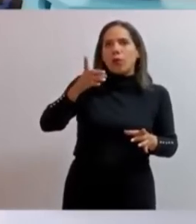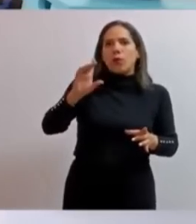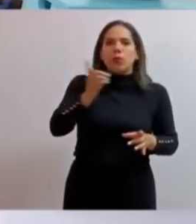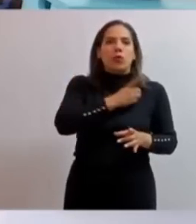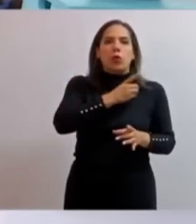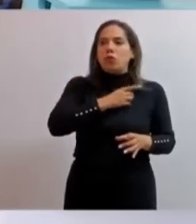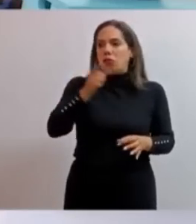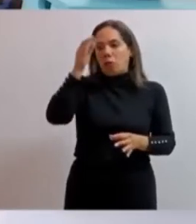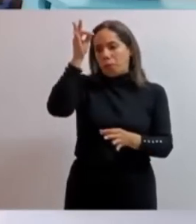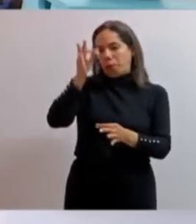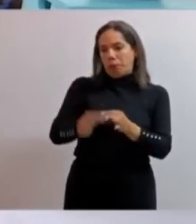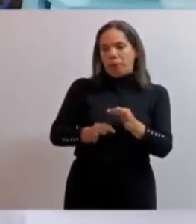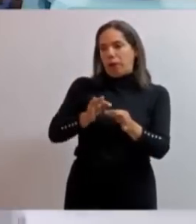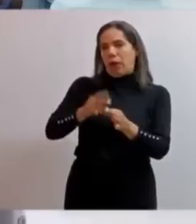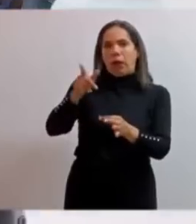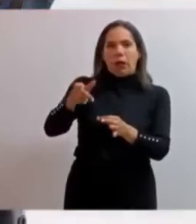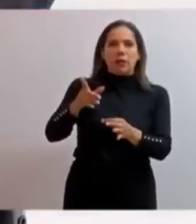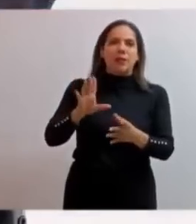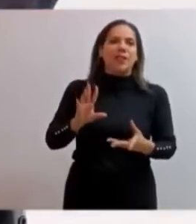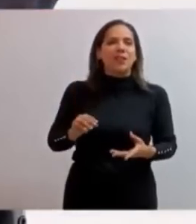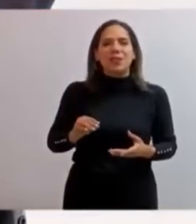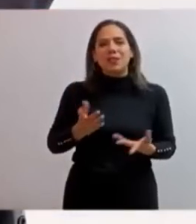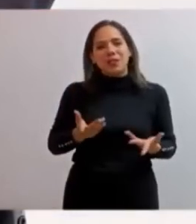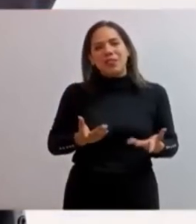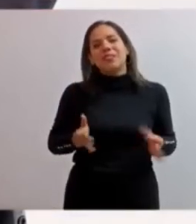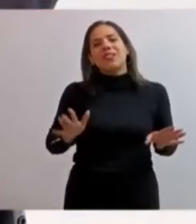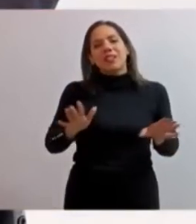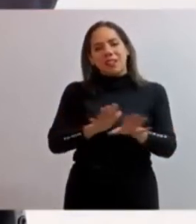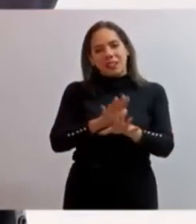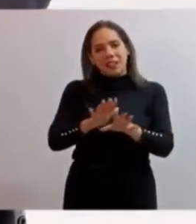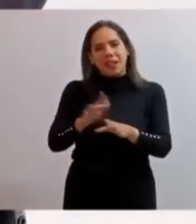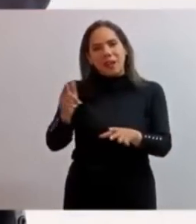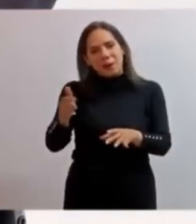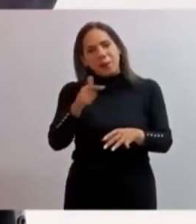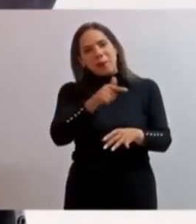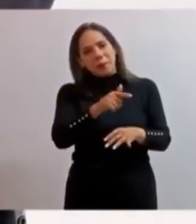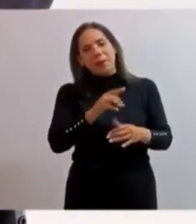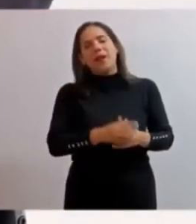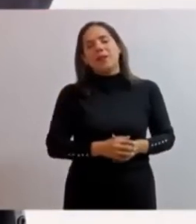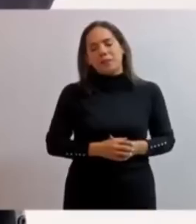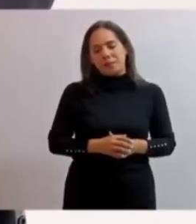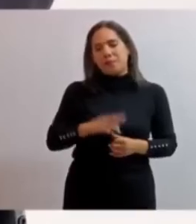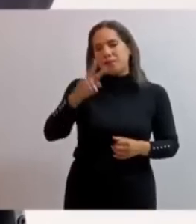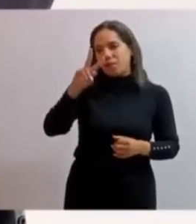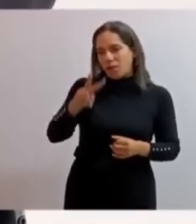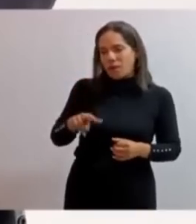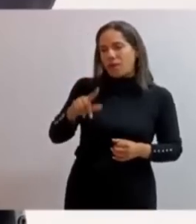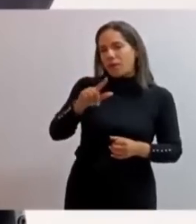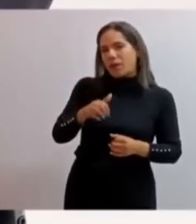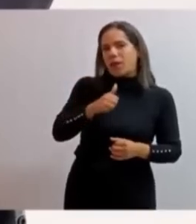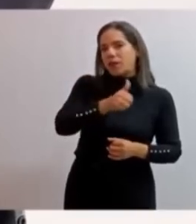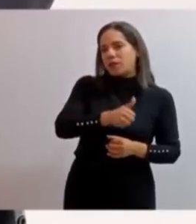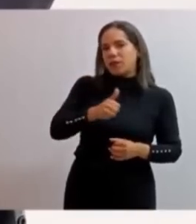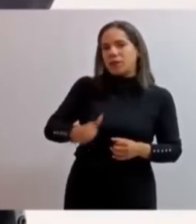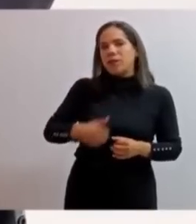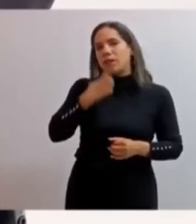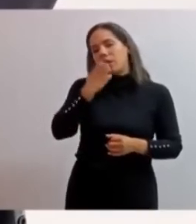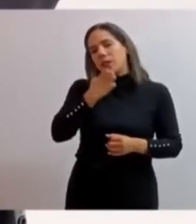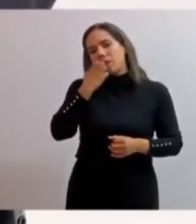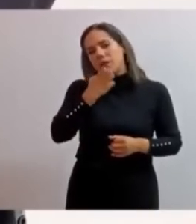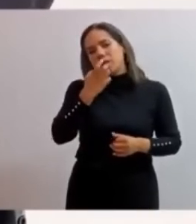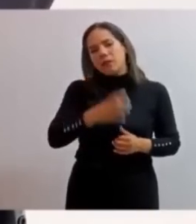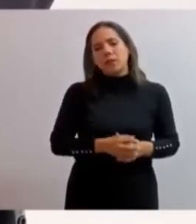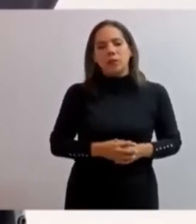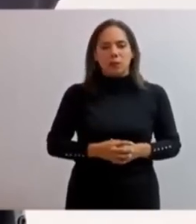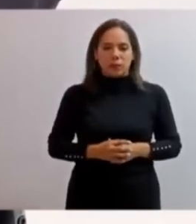la realidad de las escuelas a los lineamientos, sino los lineamientos se ajustan a las realidades concretas de cada una de nuestras